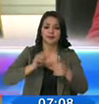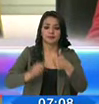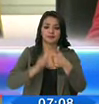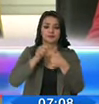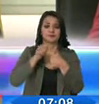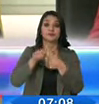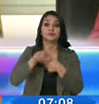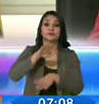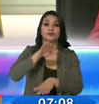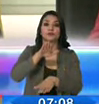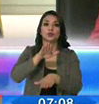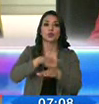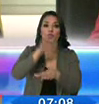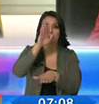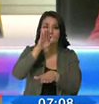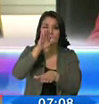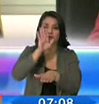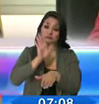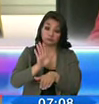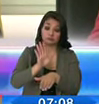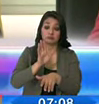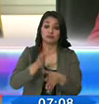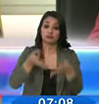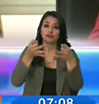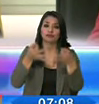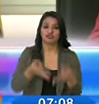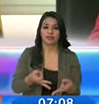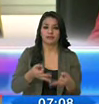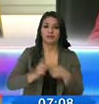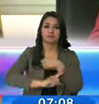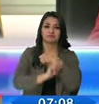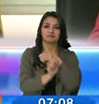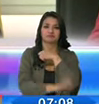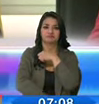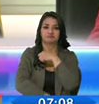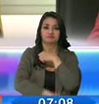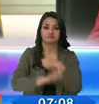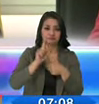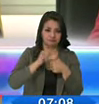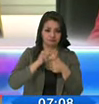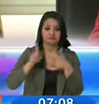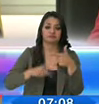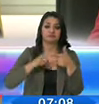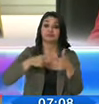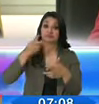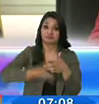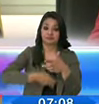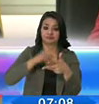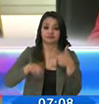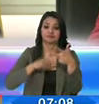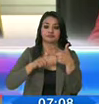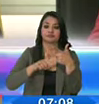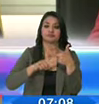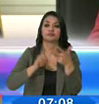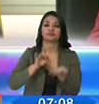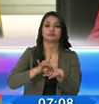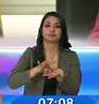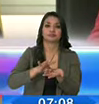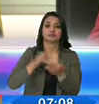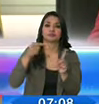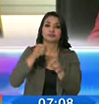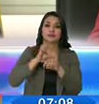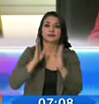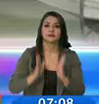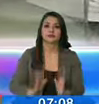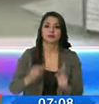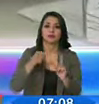responsabilidad, se ha procedido a confirmar las sanciones de multa y destitución del licenciado Carlos